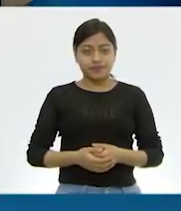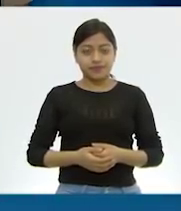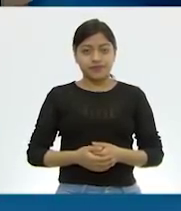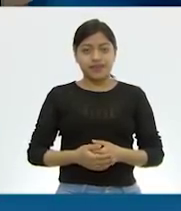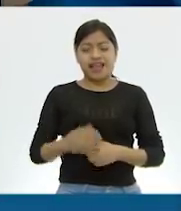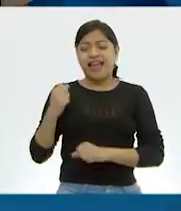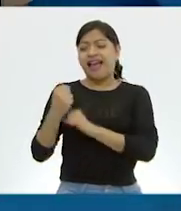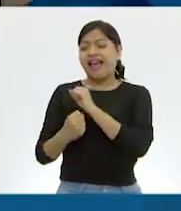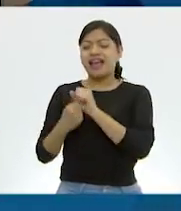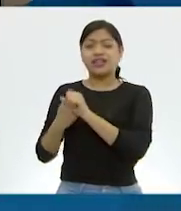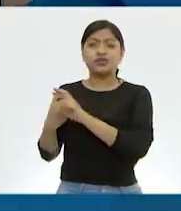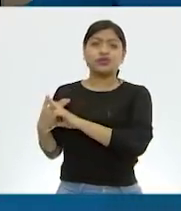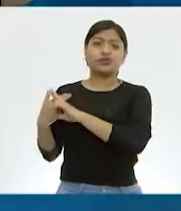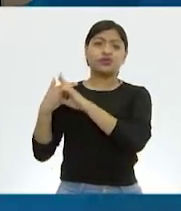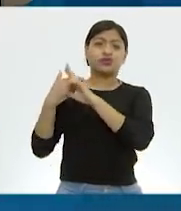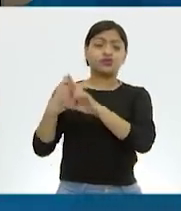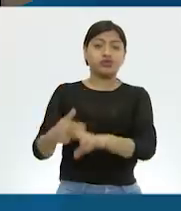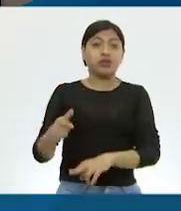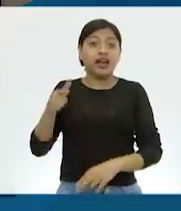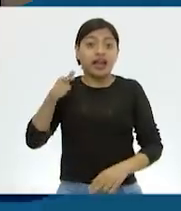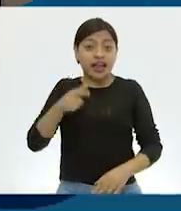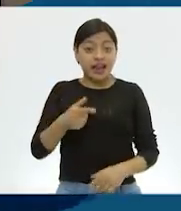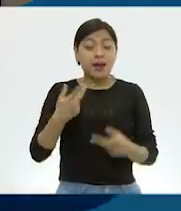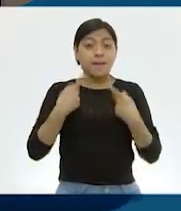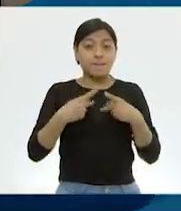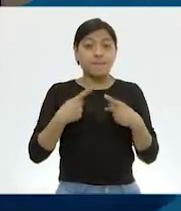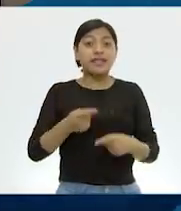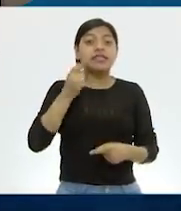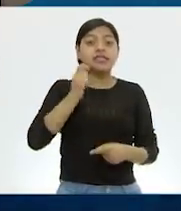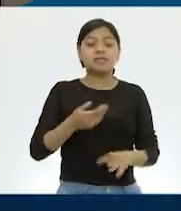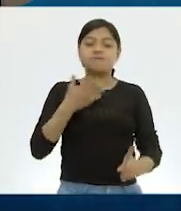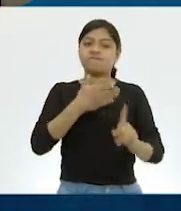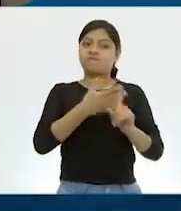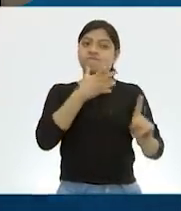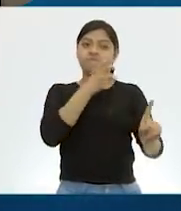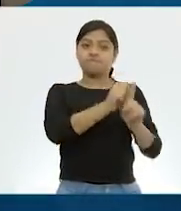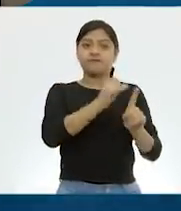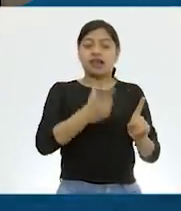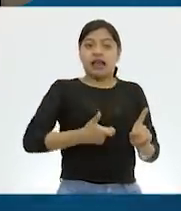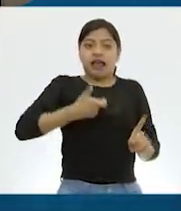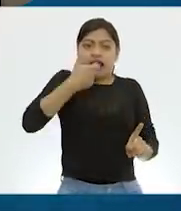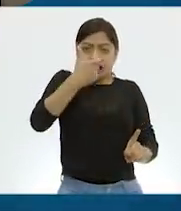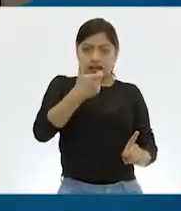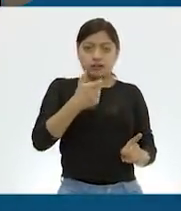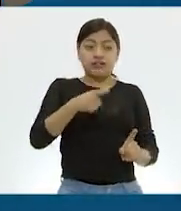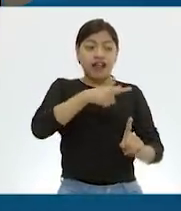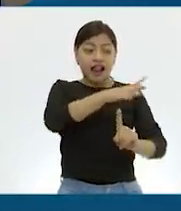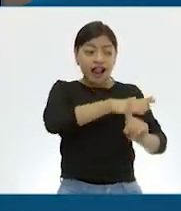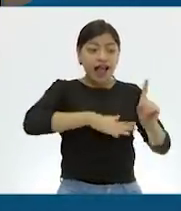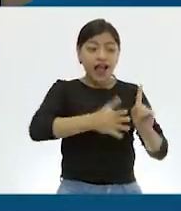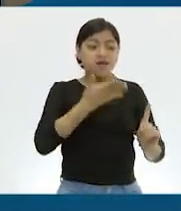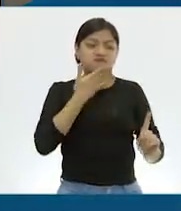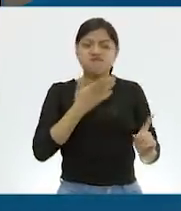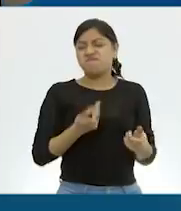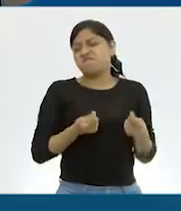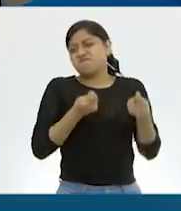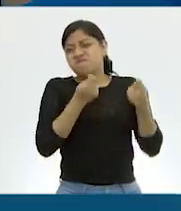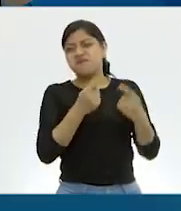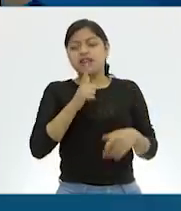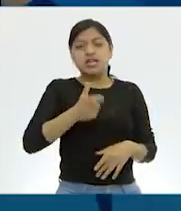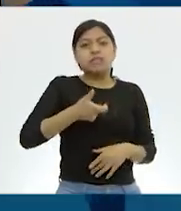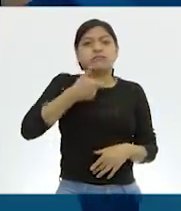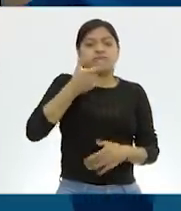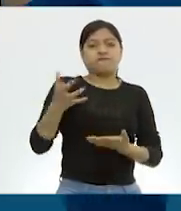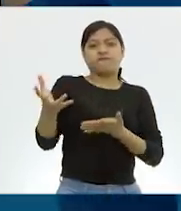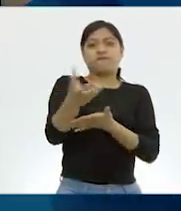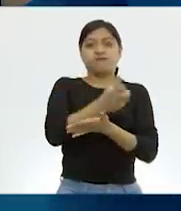Durante décadas, el ser humano ha tenido como prioridad el desarrollo económico por encima de su bienestar social y ambiental, ocasionando un estado de alerta en